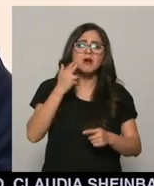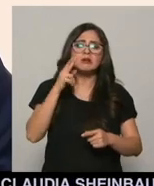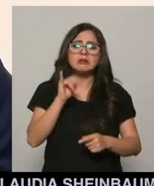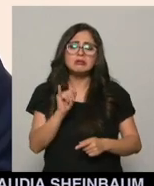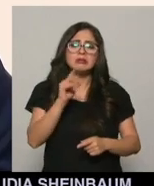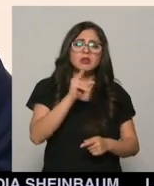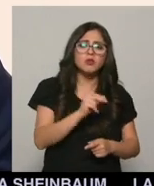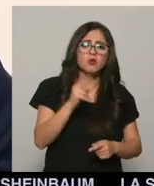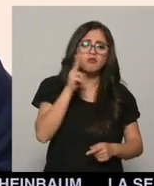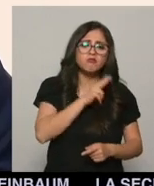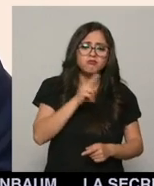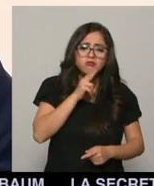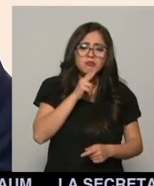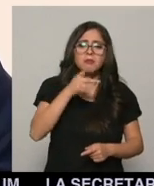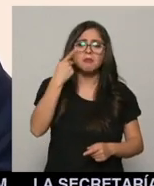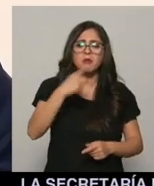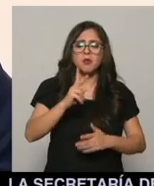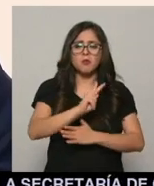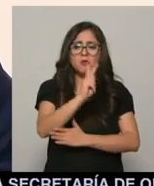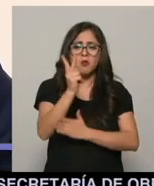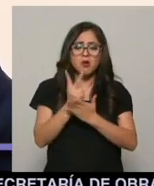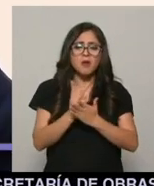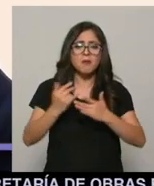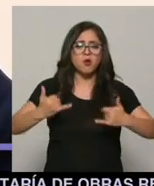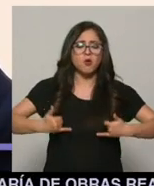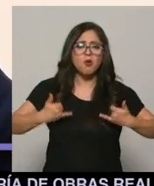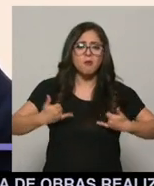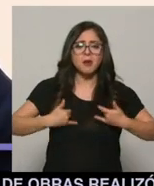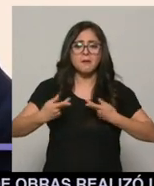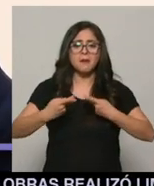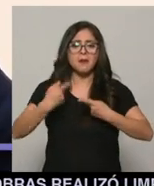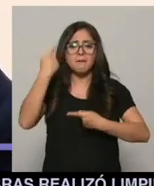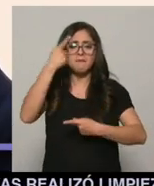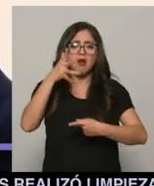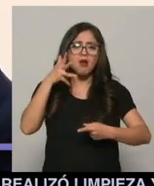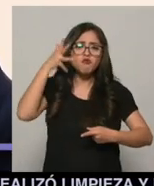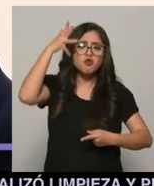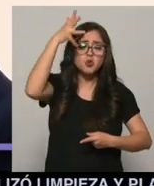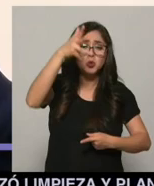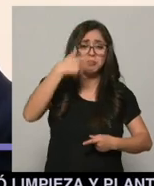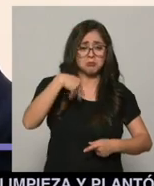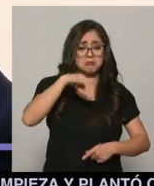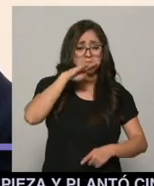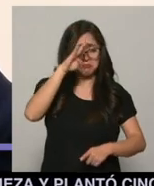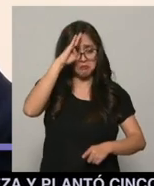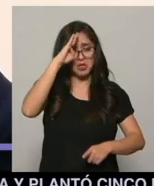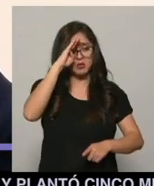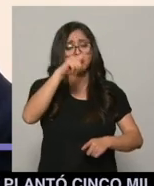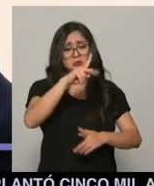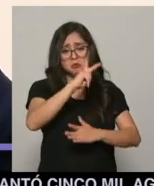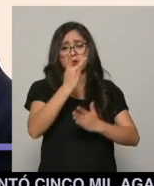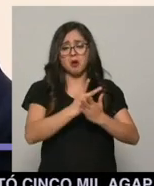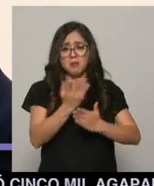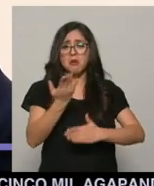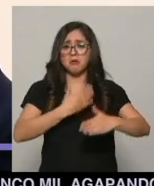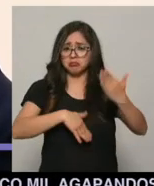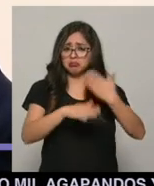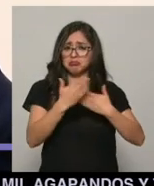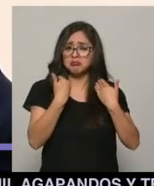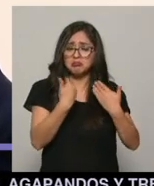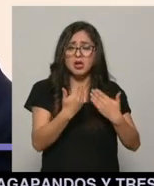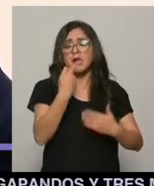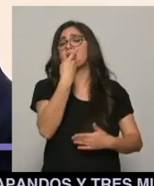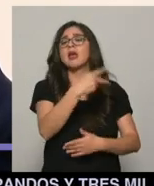el programa Jóvenes Construyendo el Futuro es un programa exitoso y además es un programa que va al tema de